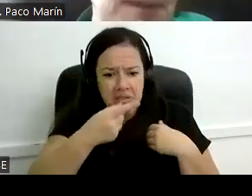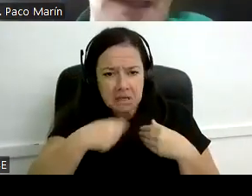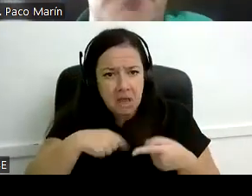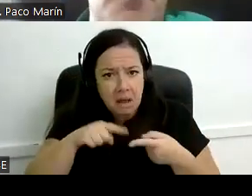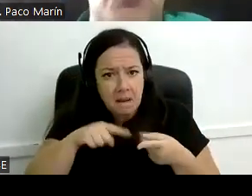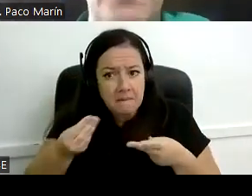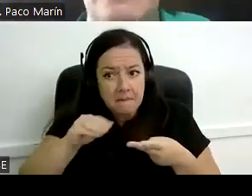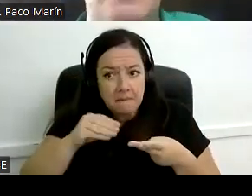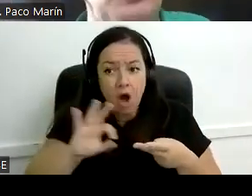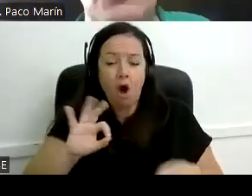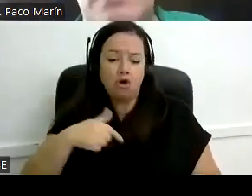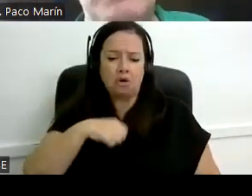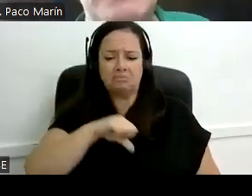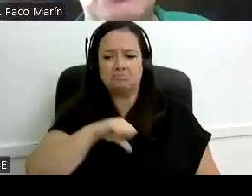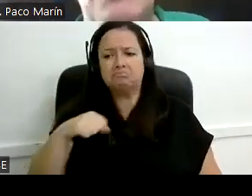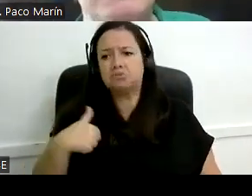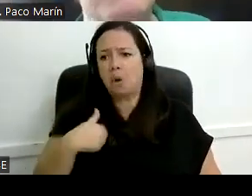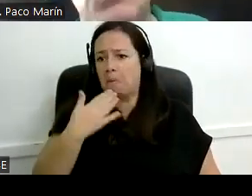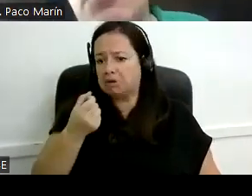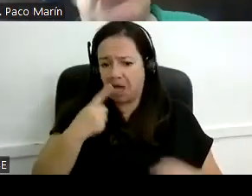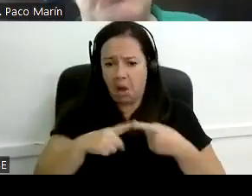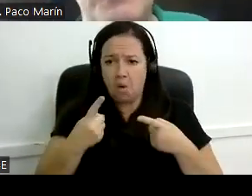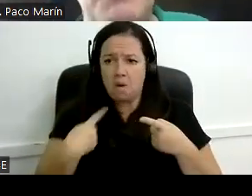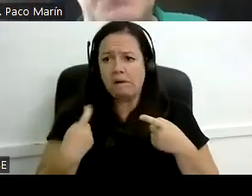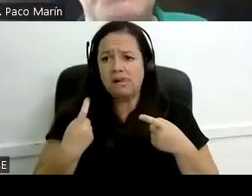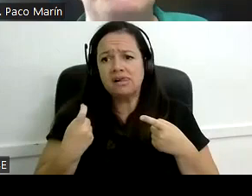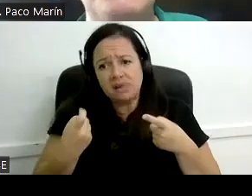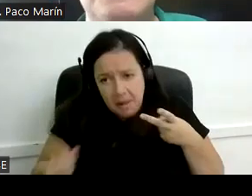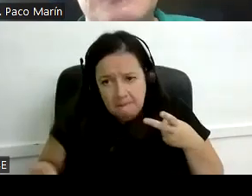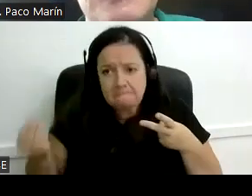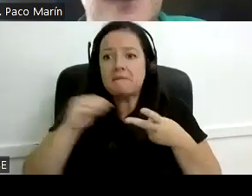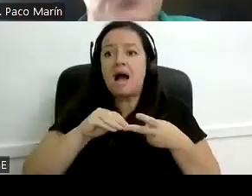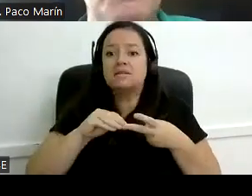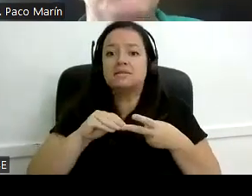tú por tu cuenta digas, pues si una pastilla no va bien, me tomo 2 y a ver qué pasa.